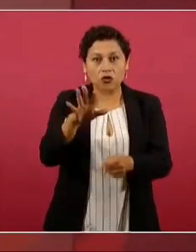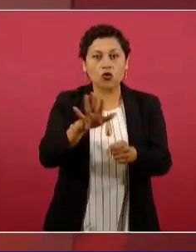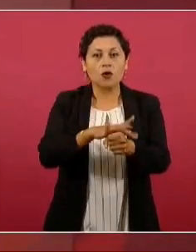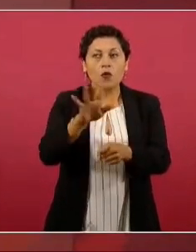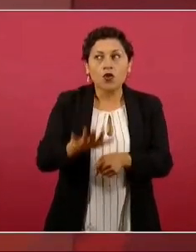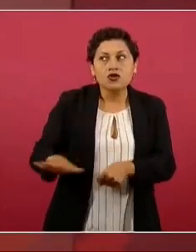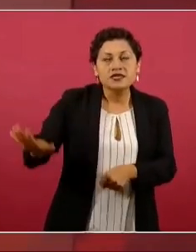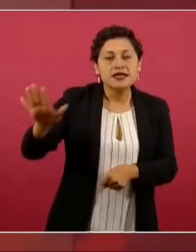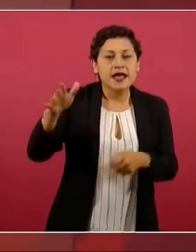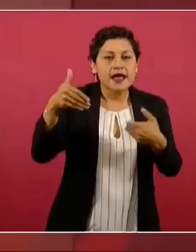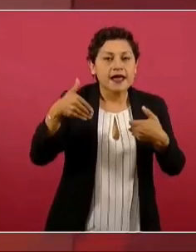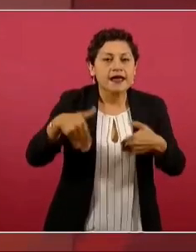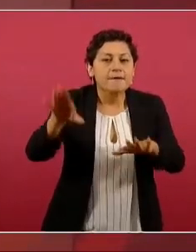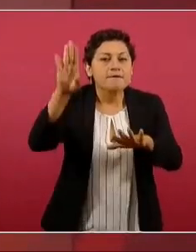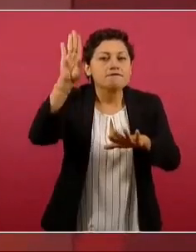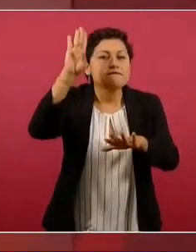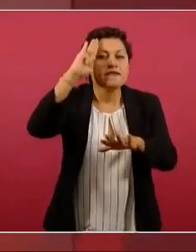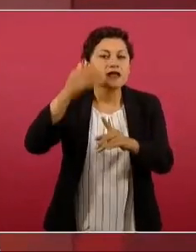Y además